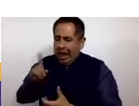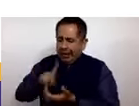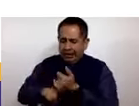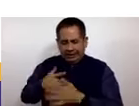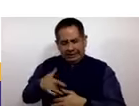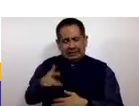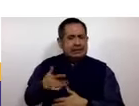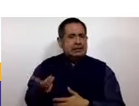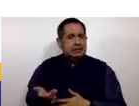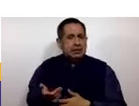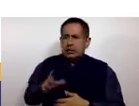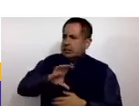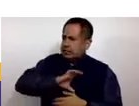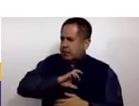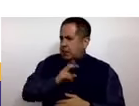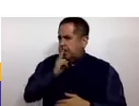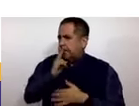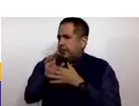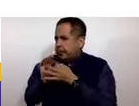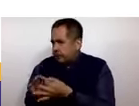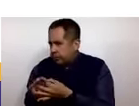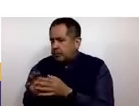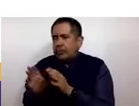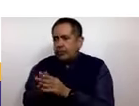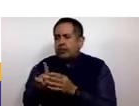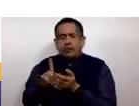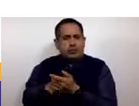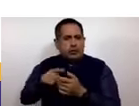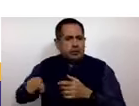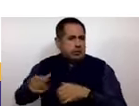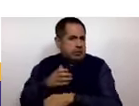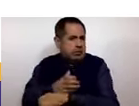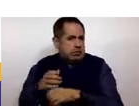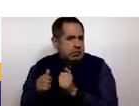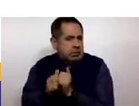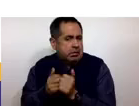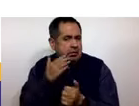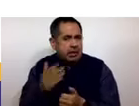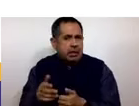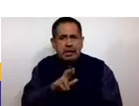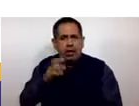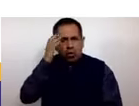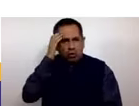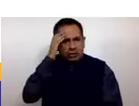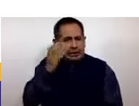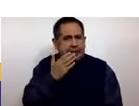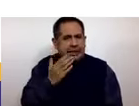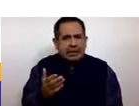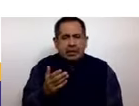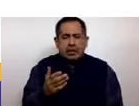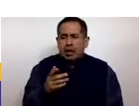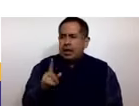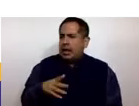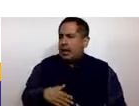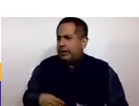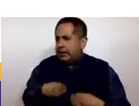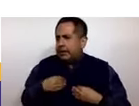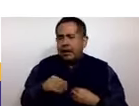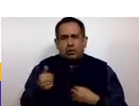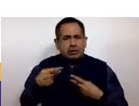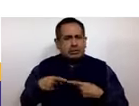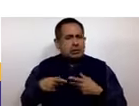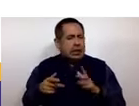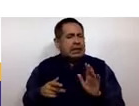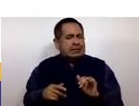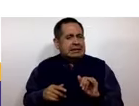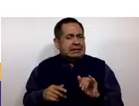verdad que hay afecto, es verdad que hay acompañamiento, que hay reconocimiento a la vida de las otras personas y que